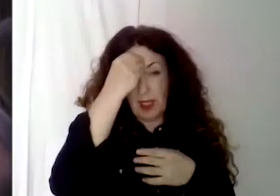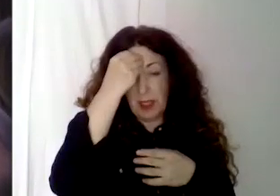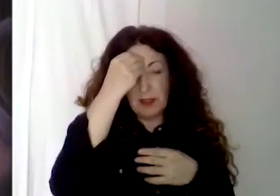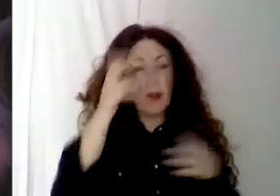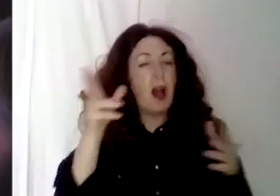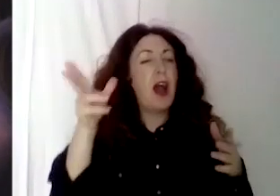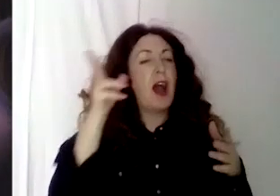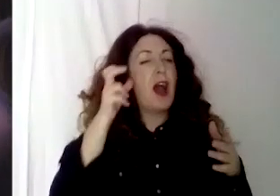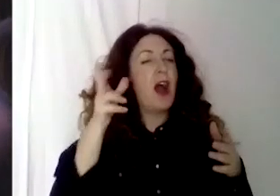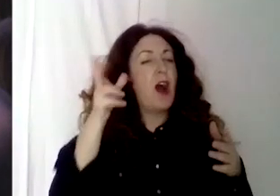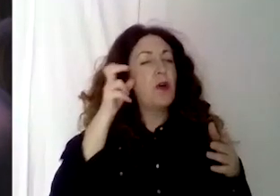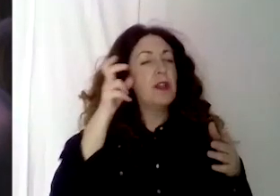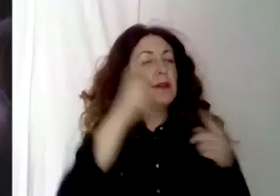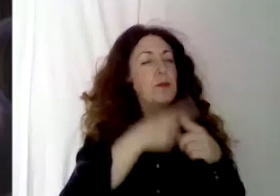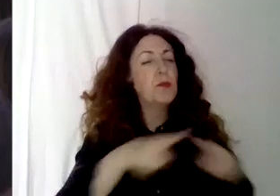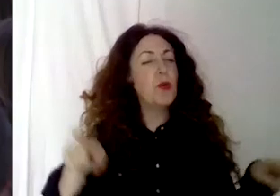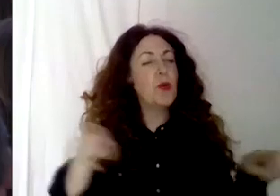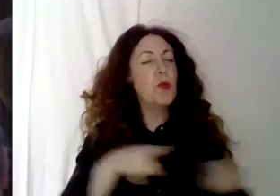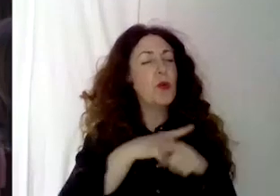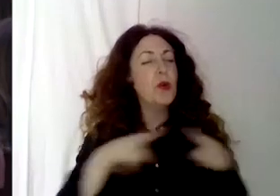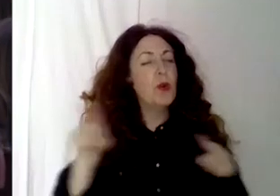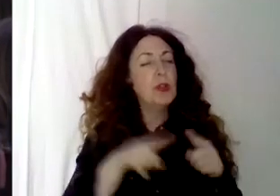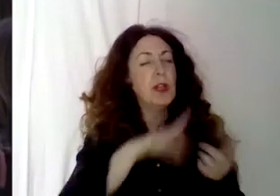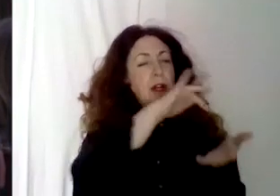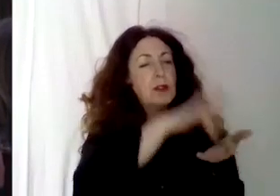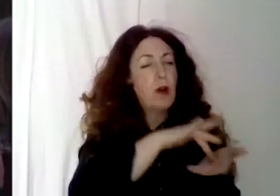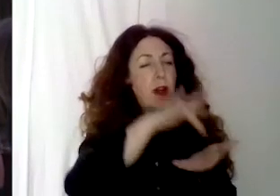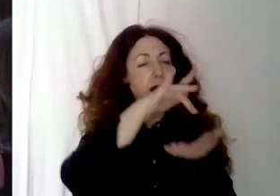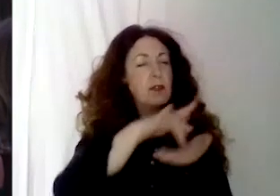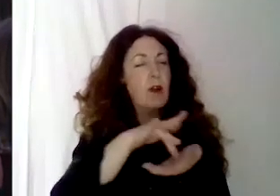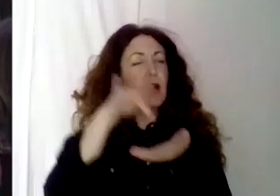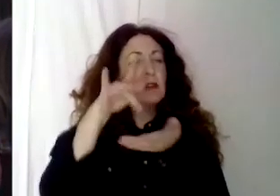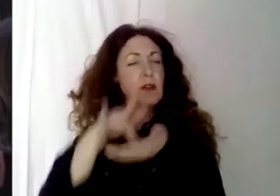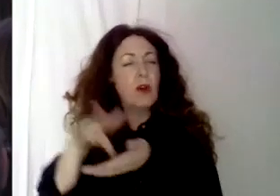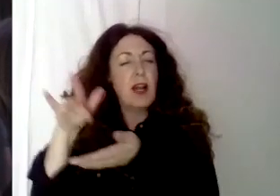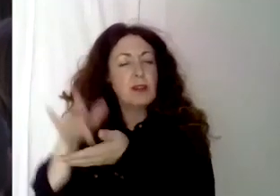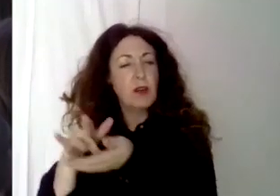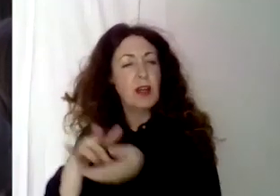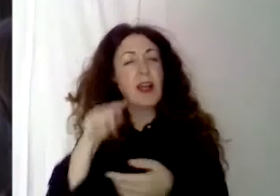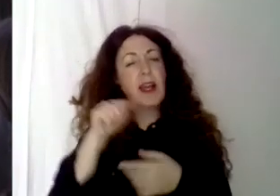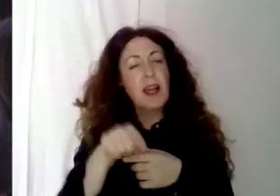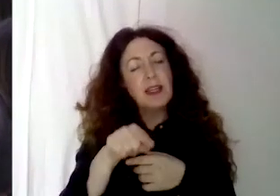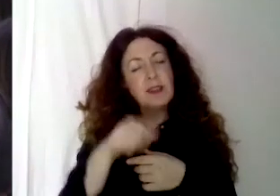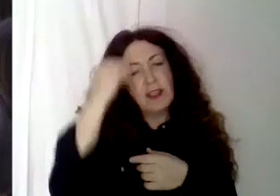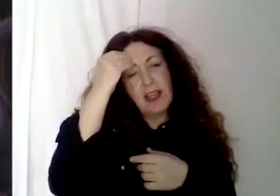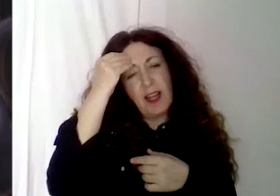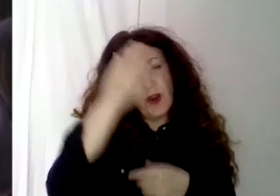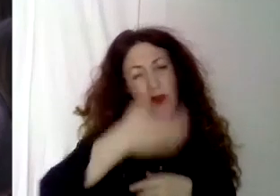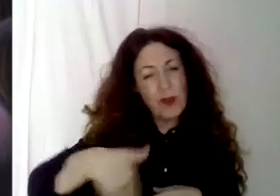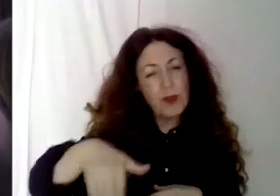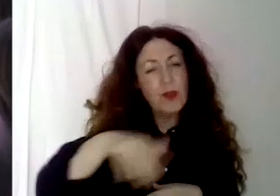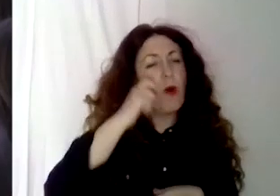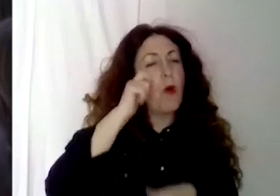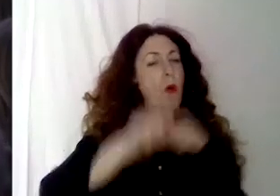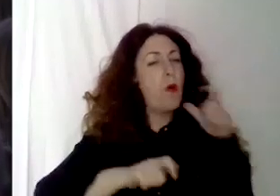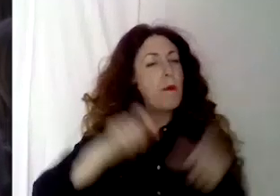auditivo es una experiencia que tarde o temprano todo ser humano debe abordar? ¿Es que